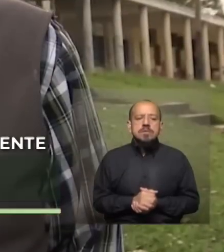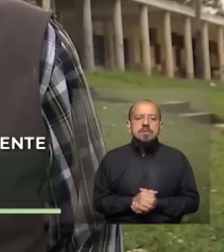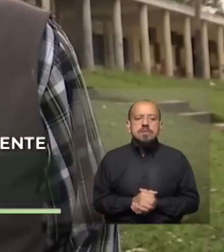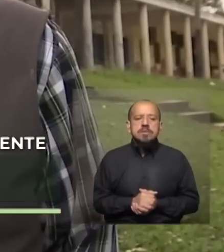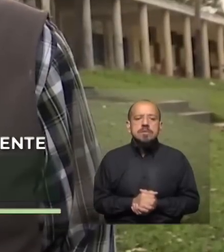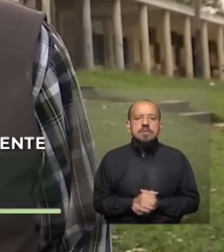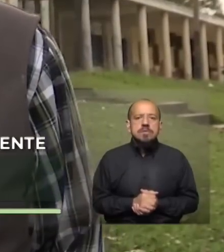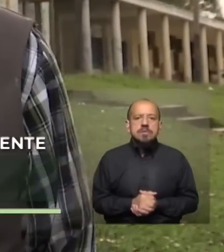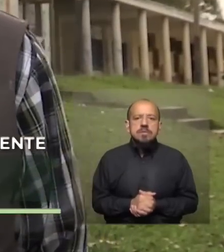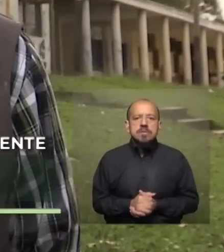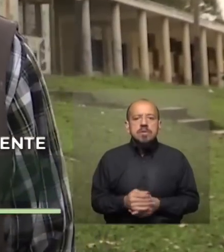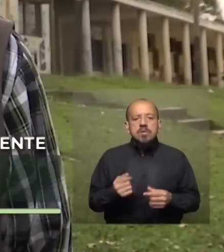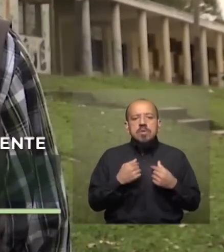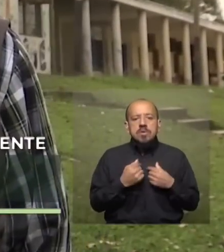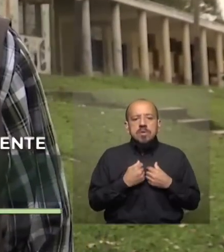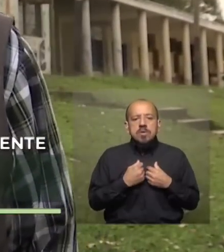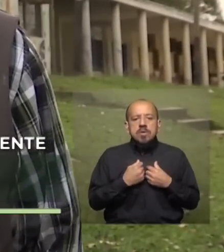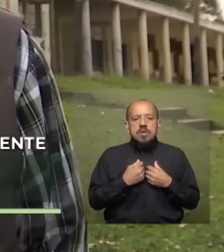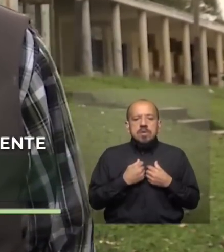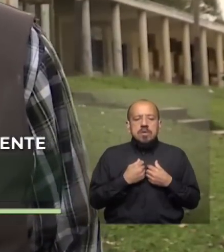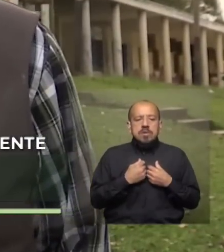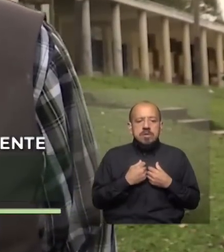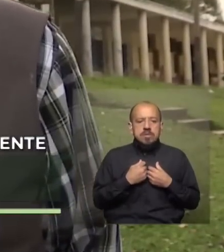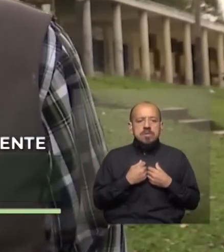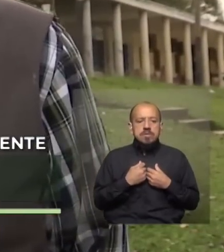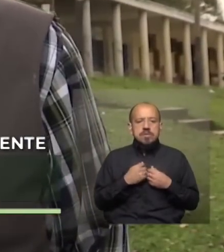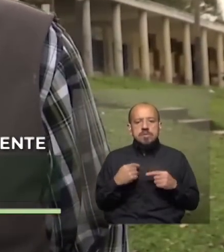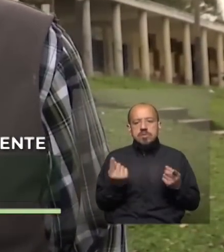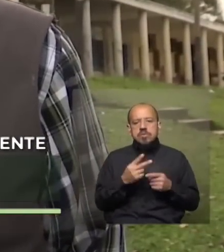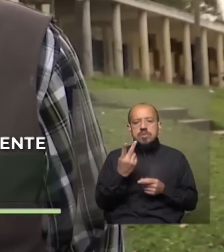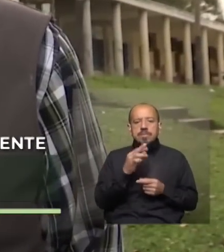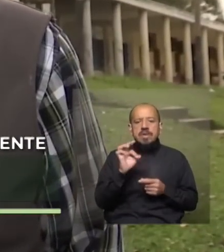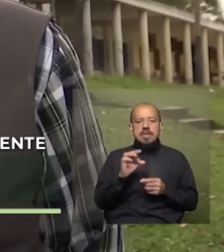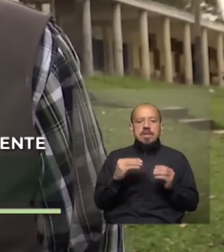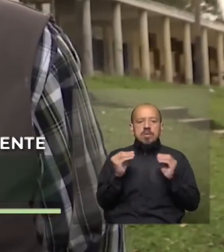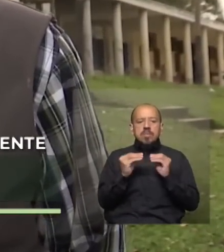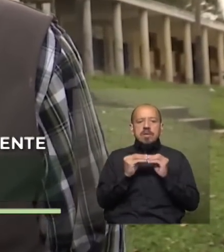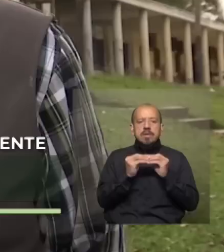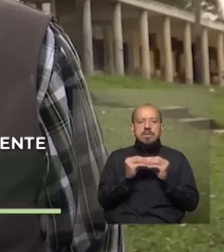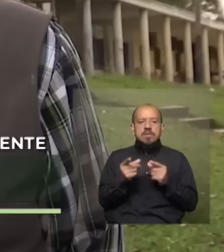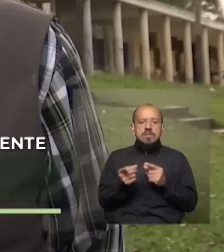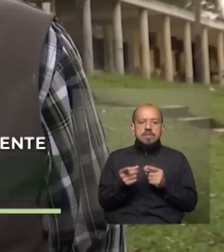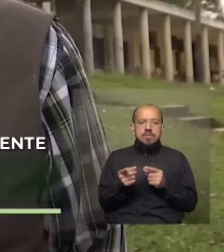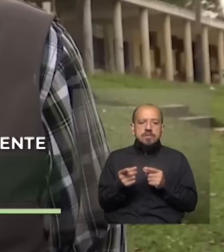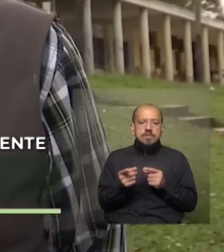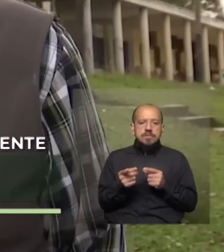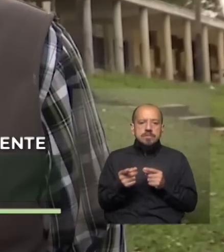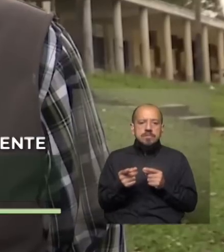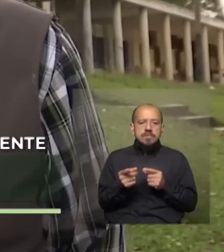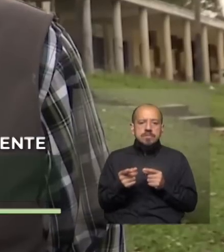Nosotros fuimos con un conjunto de casi 20 compañeros y compañeras más este